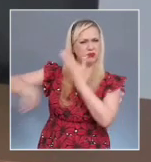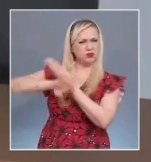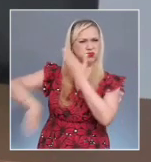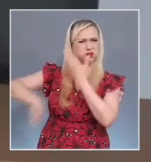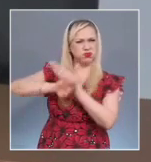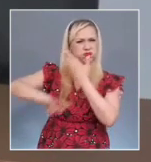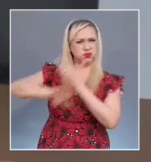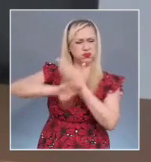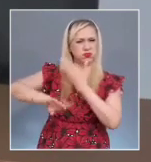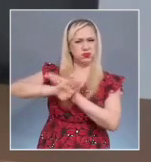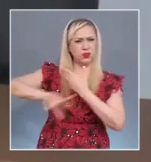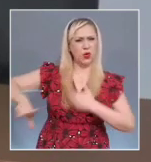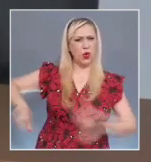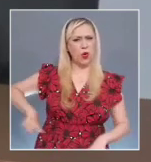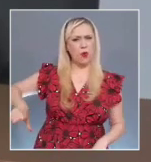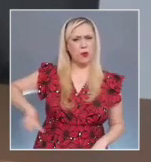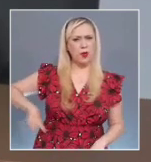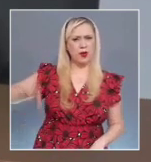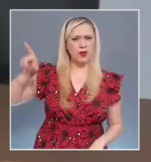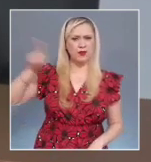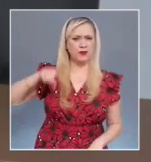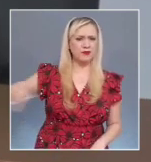Poder Judicial de la Federación,